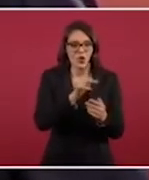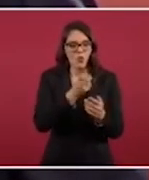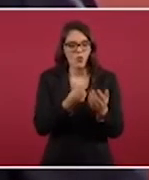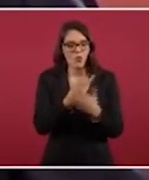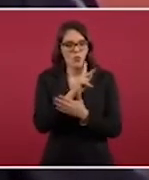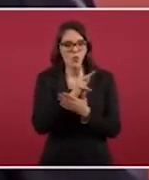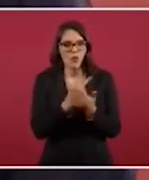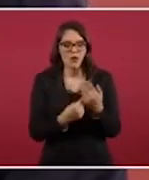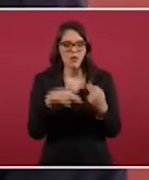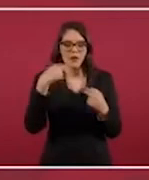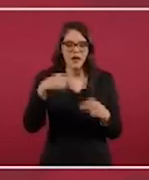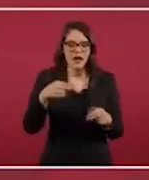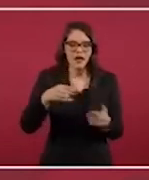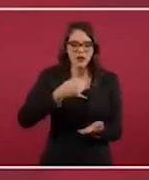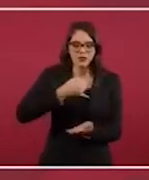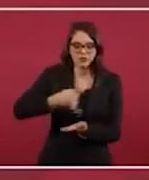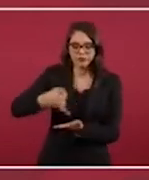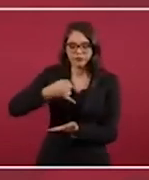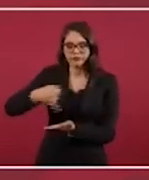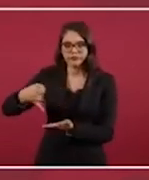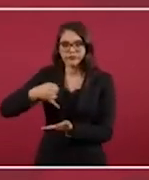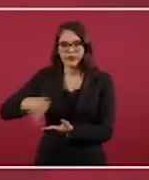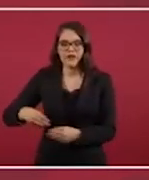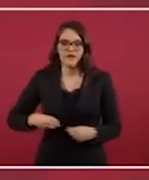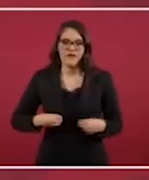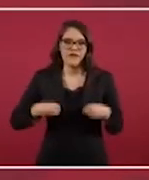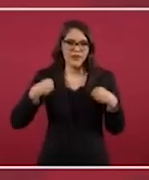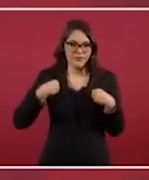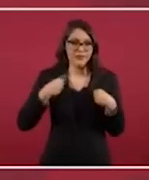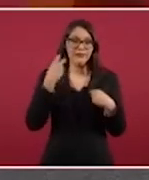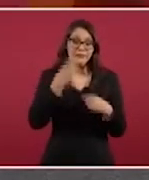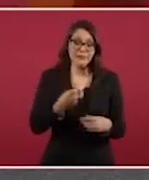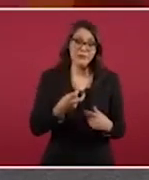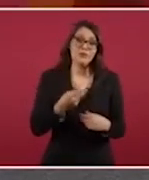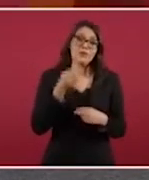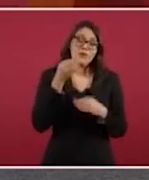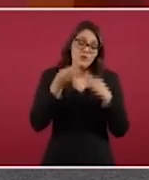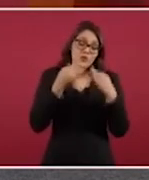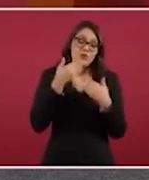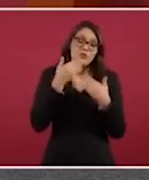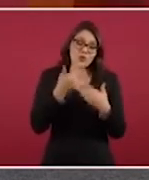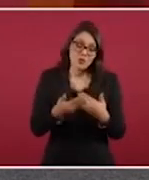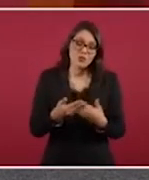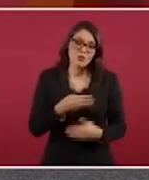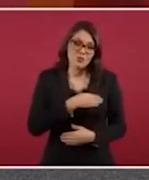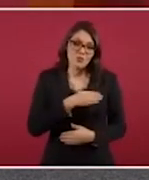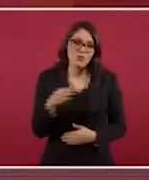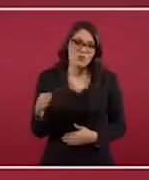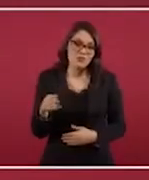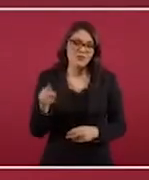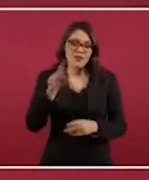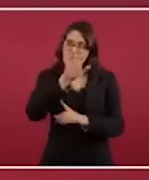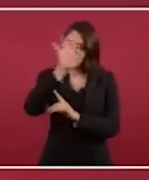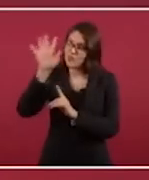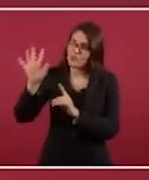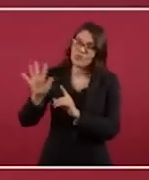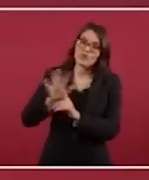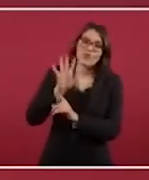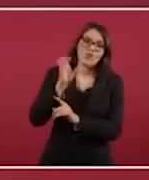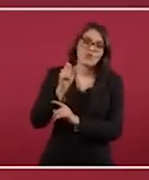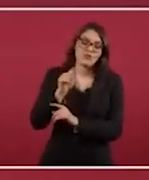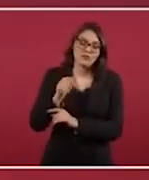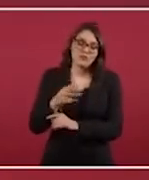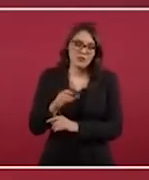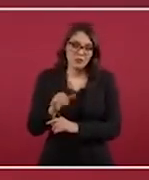ya esa es una buena noticia en todo lo que es la costa chica se va a aplicar el